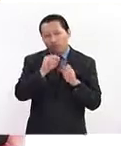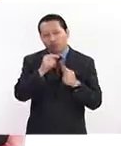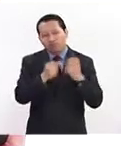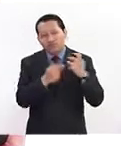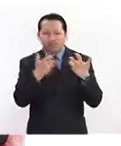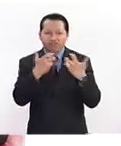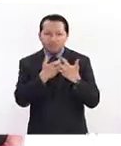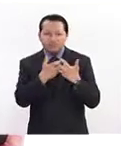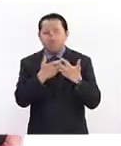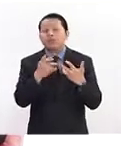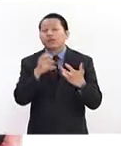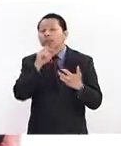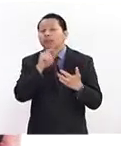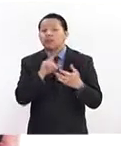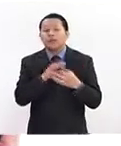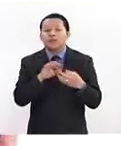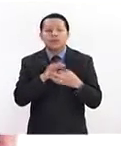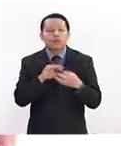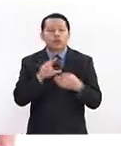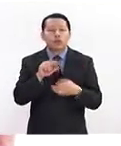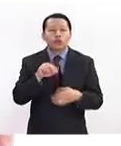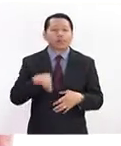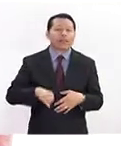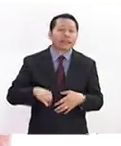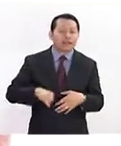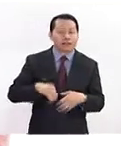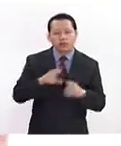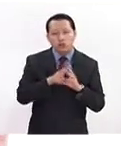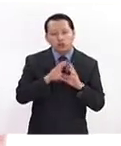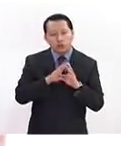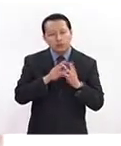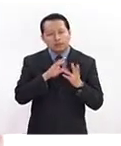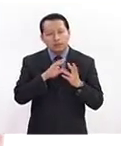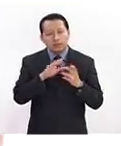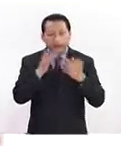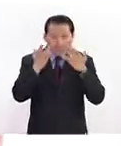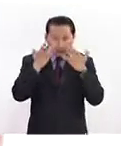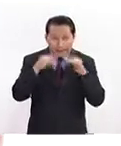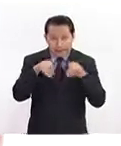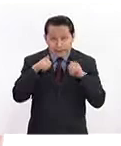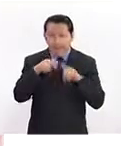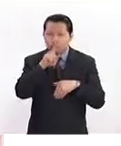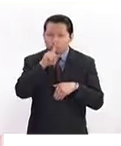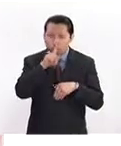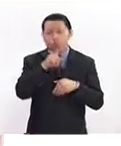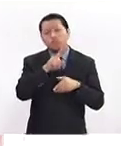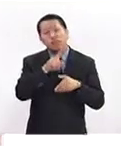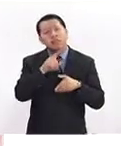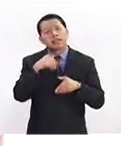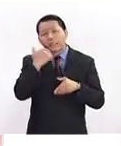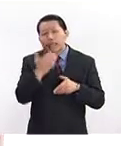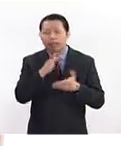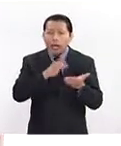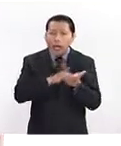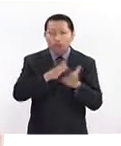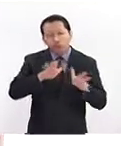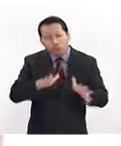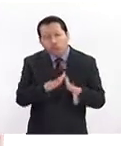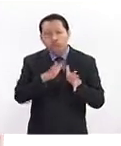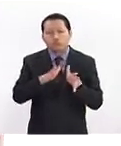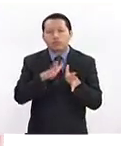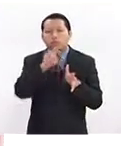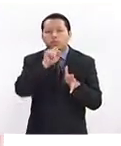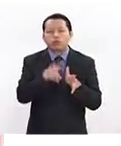hablan de que no tienen interés en levantarse de las negociaciones, que tienen una posición constructiva y